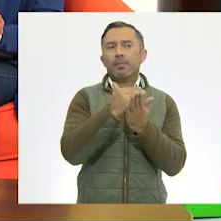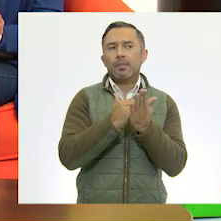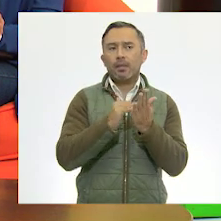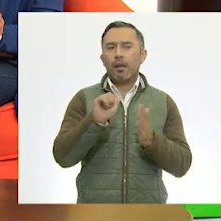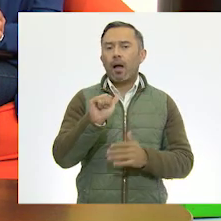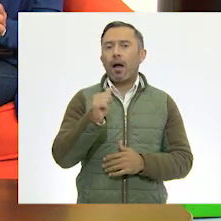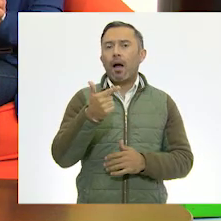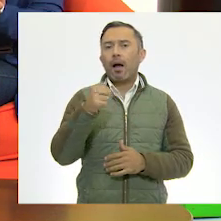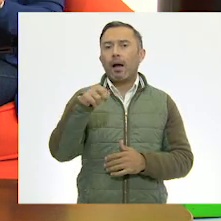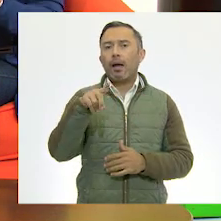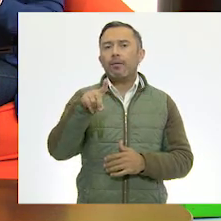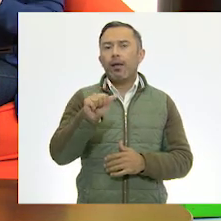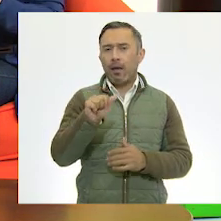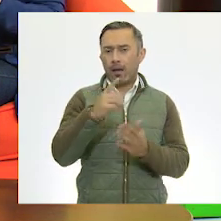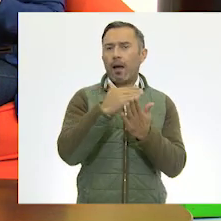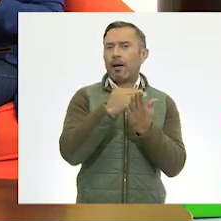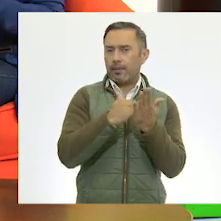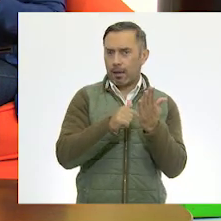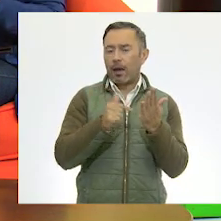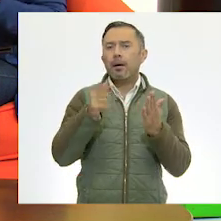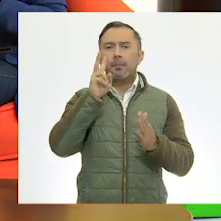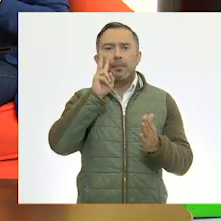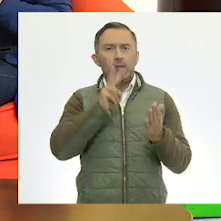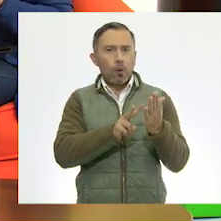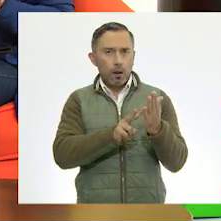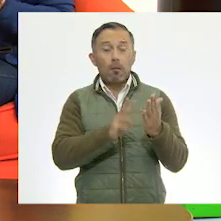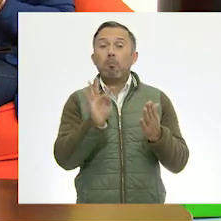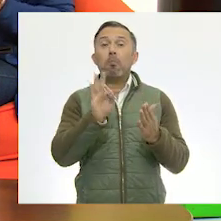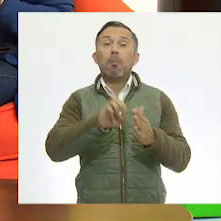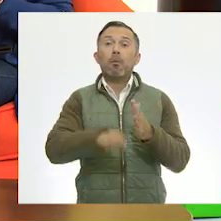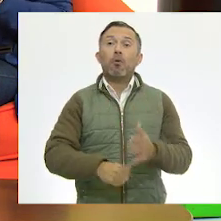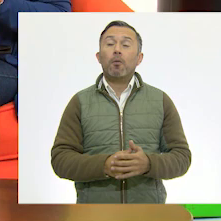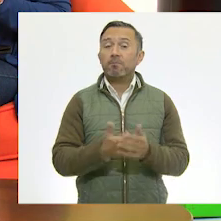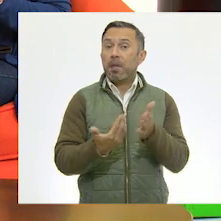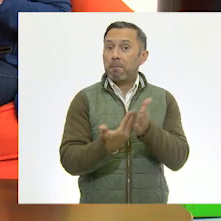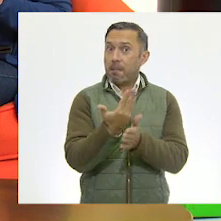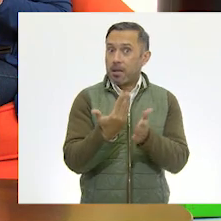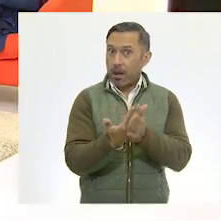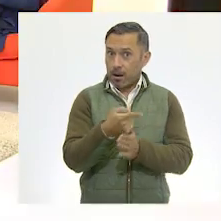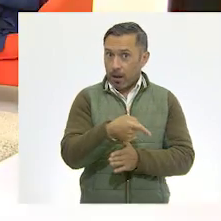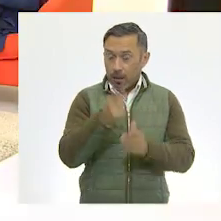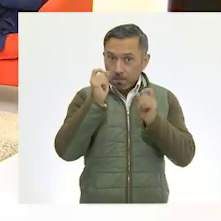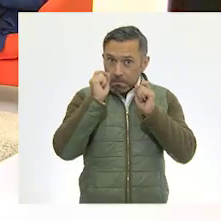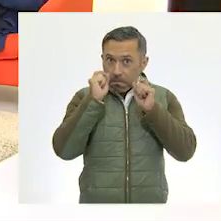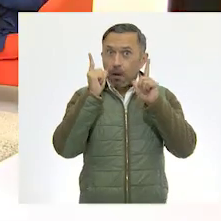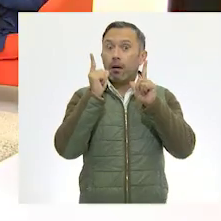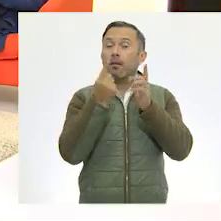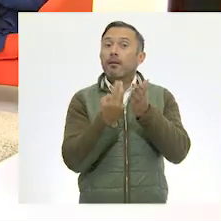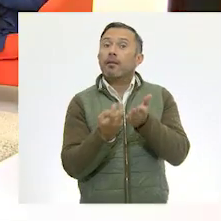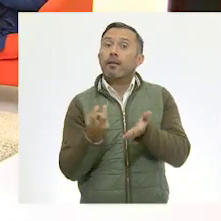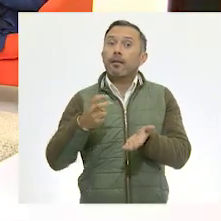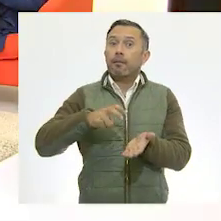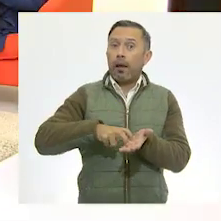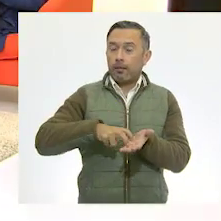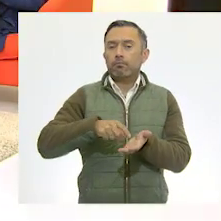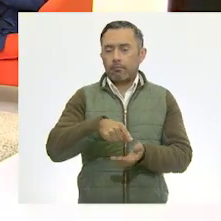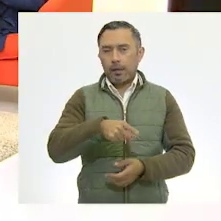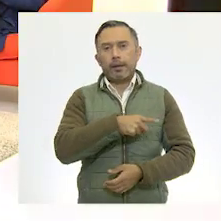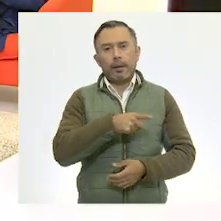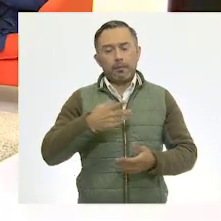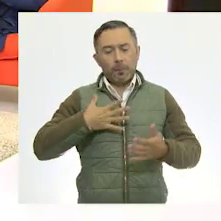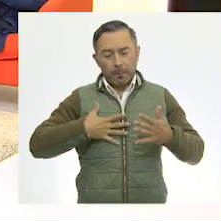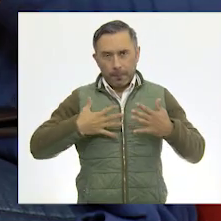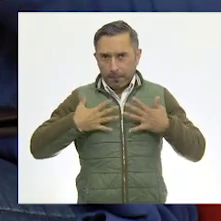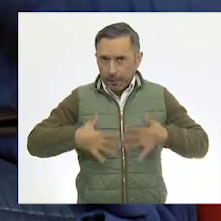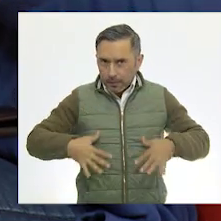caso, en la mañana. Desde que se levanta, tiene que vestirse,